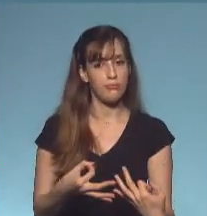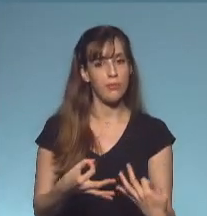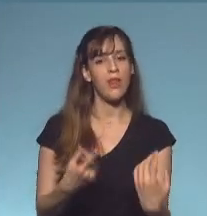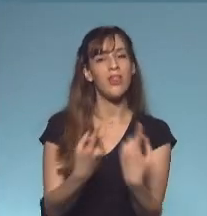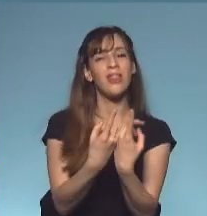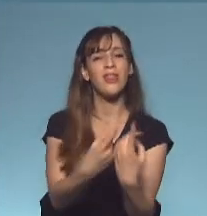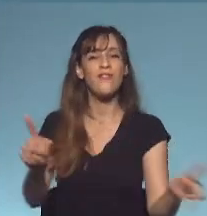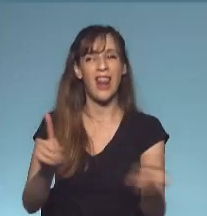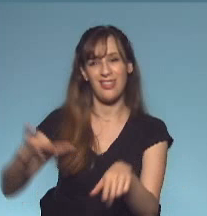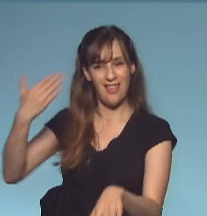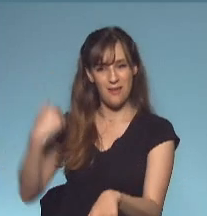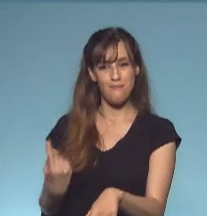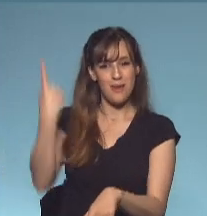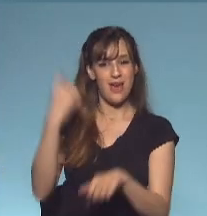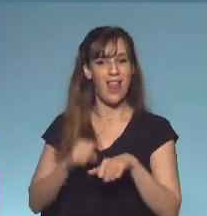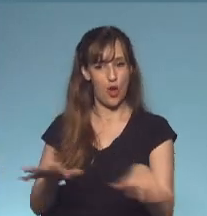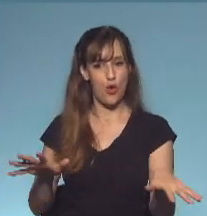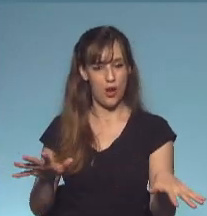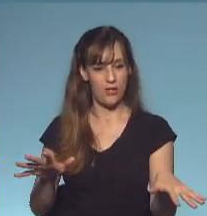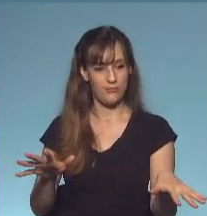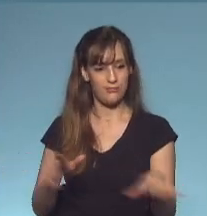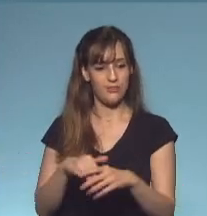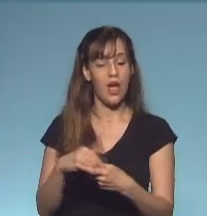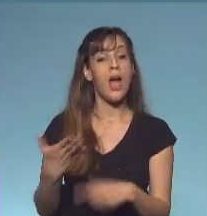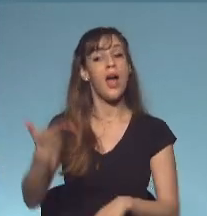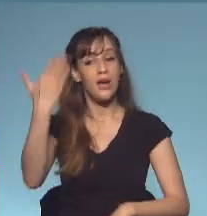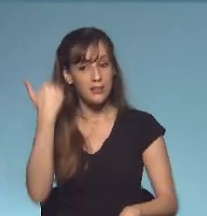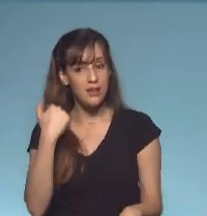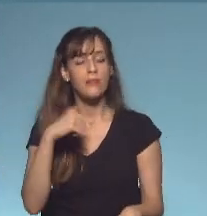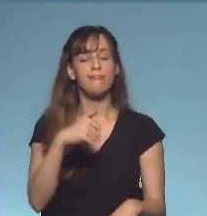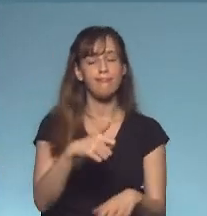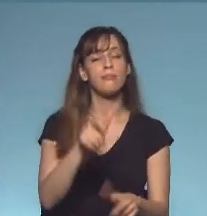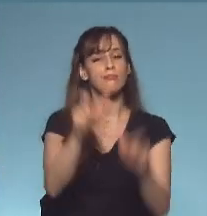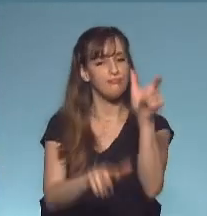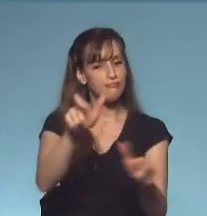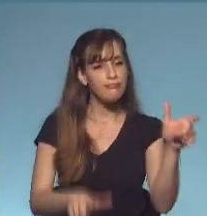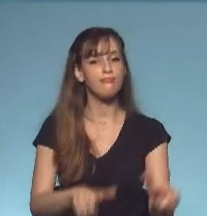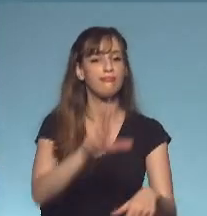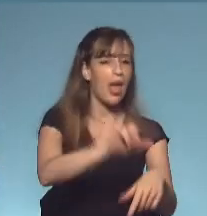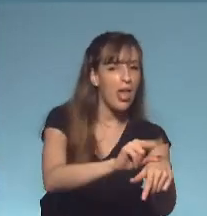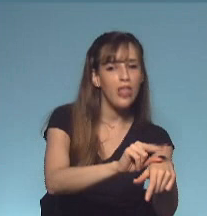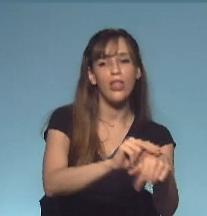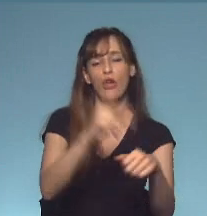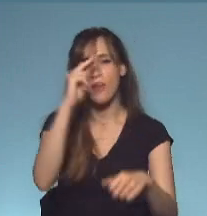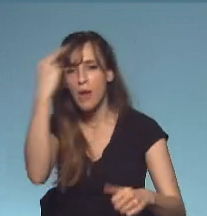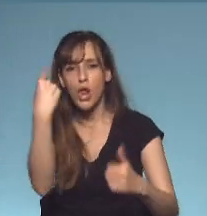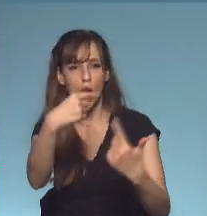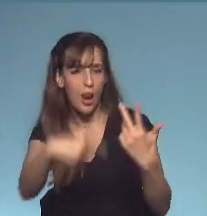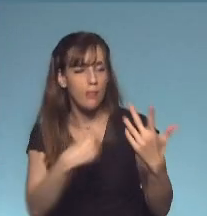que tuvo en la primera. Y ayer, hablando con los trabajadores y trabajadoras del hospital, me hablaban de esto que